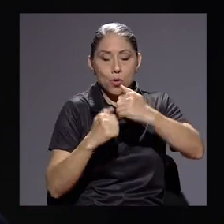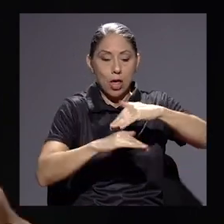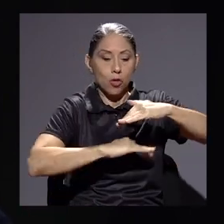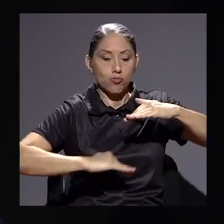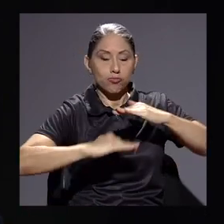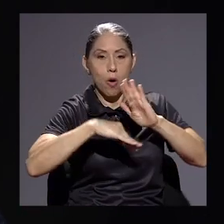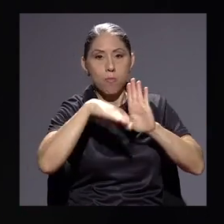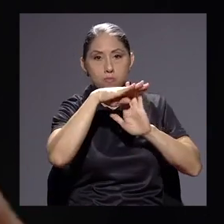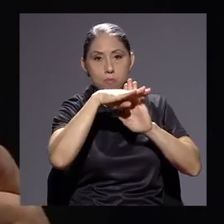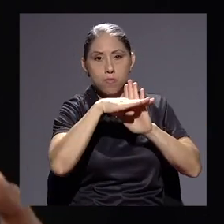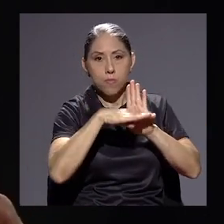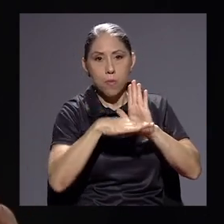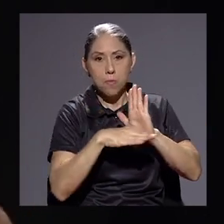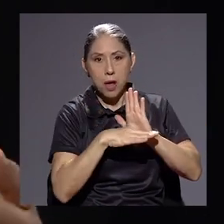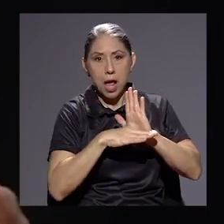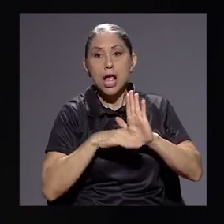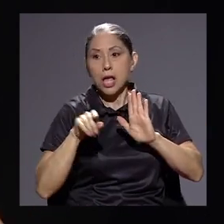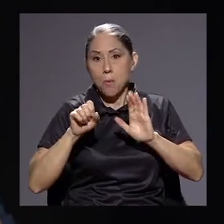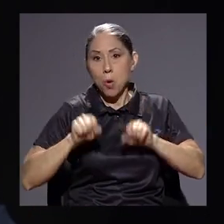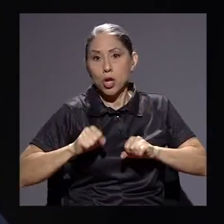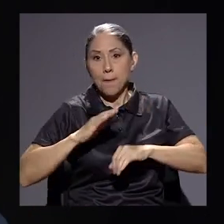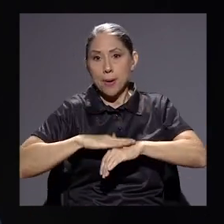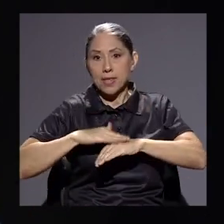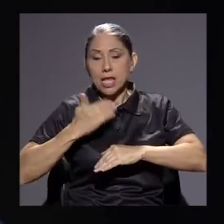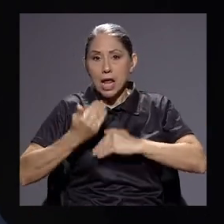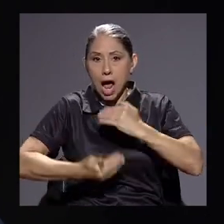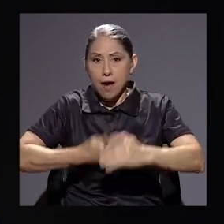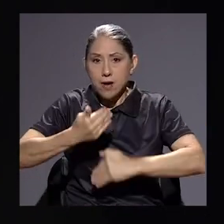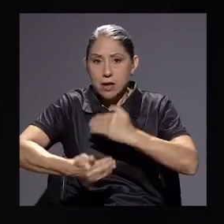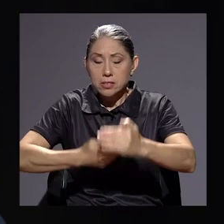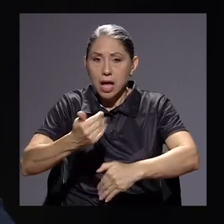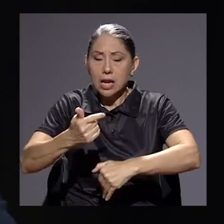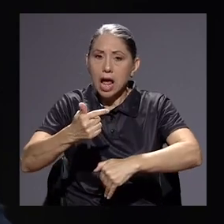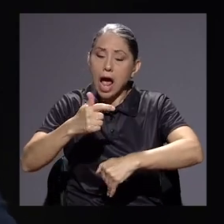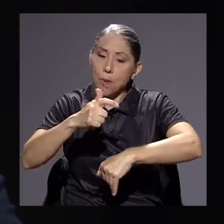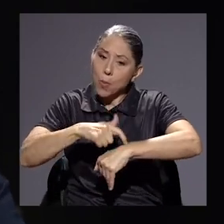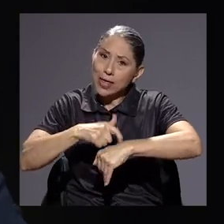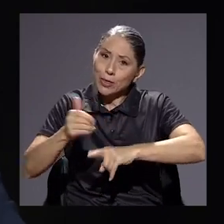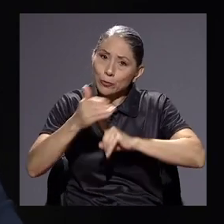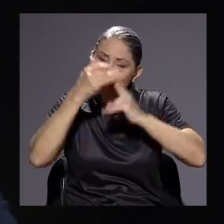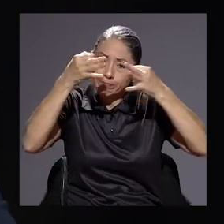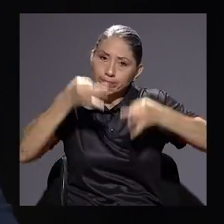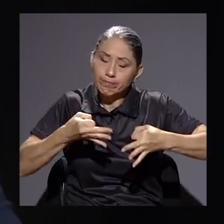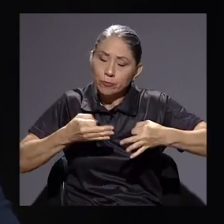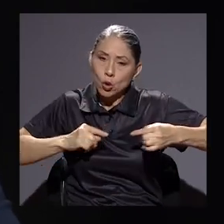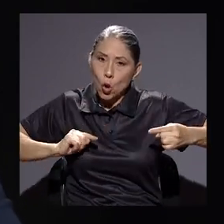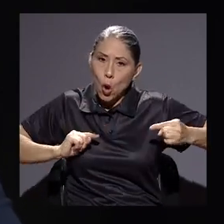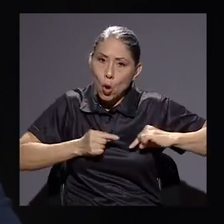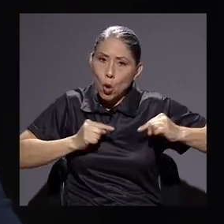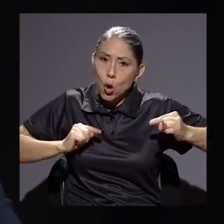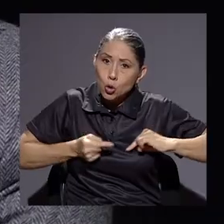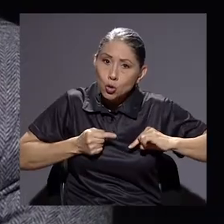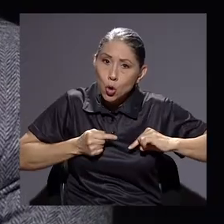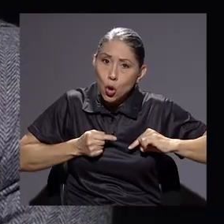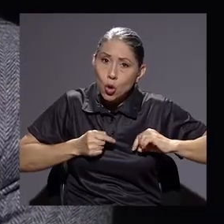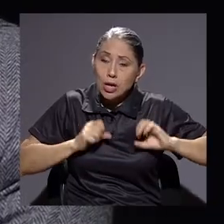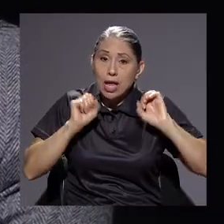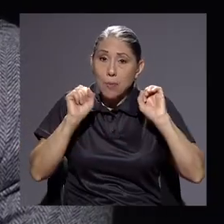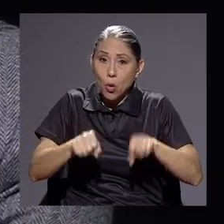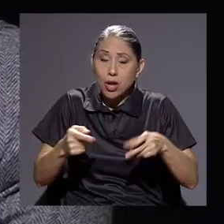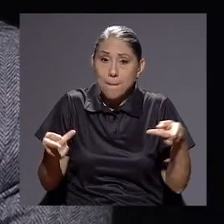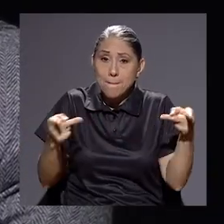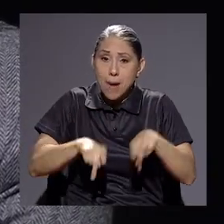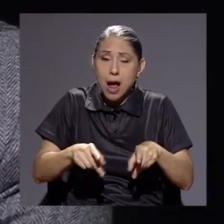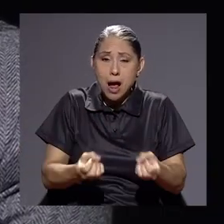de estamentos que le podrían permitir avanzar hacia este momento tan doloroso que podrían sufrir una gran cantidad de